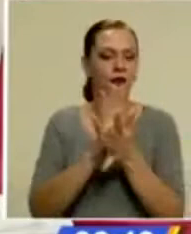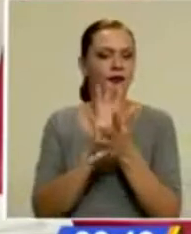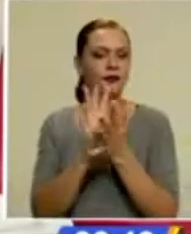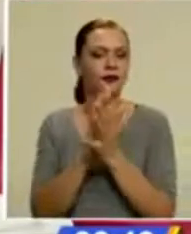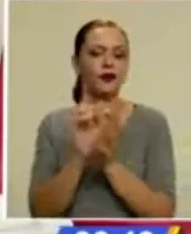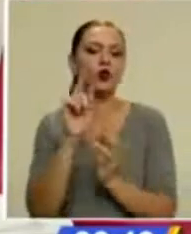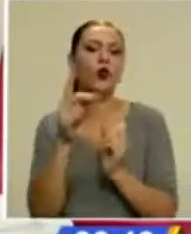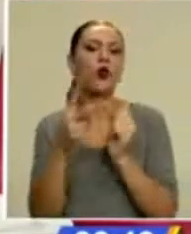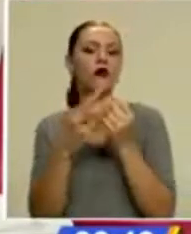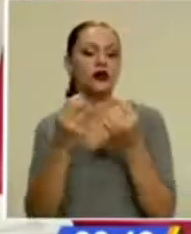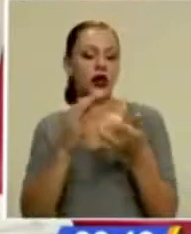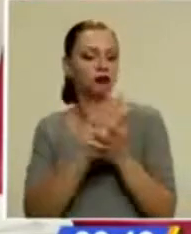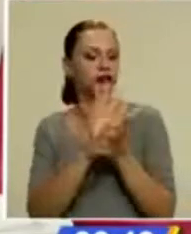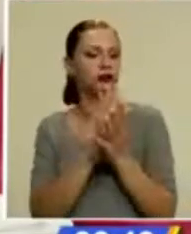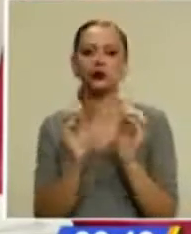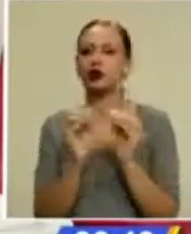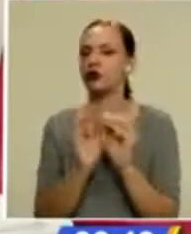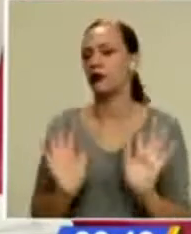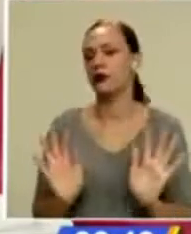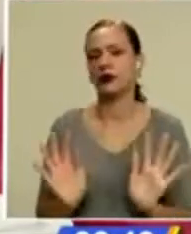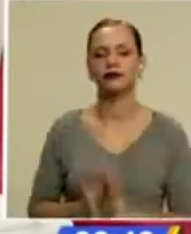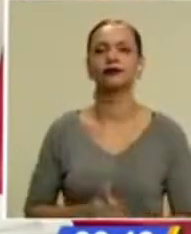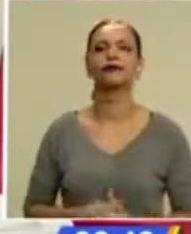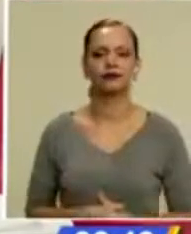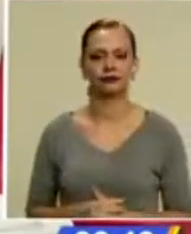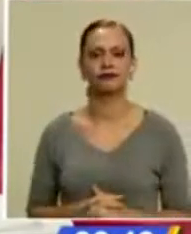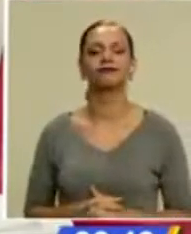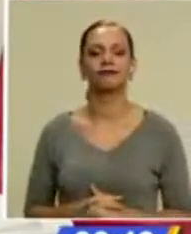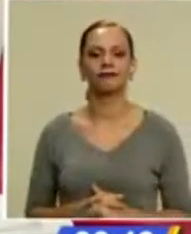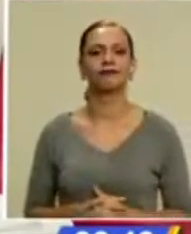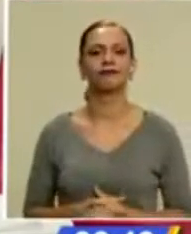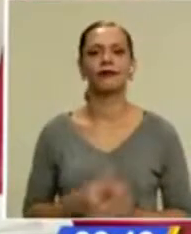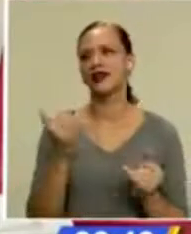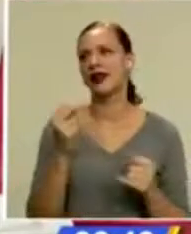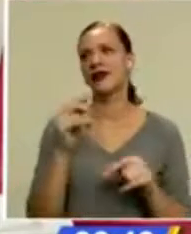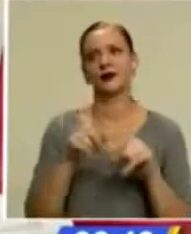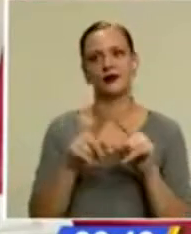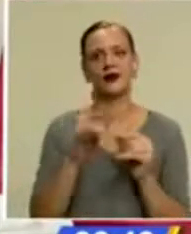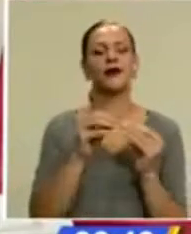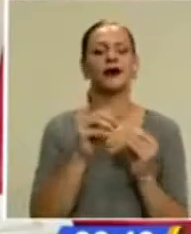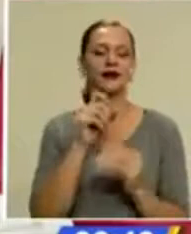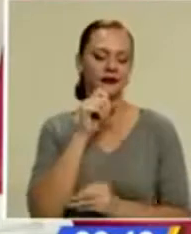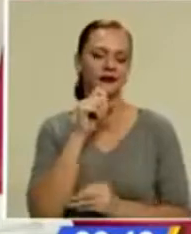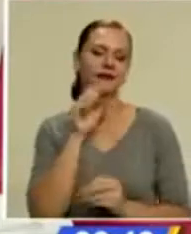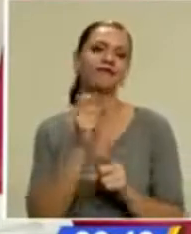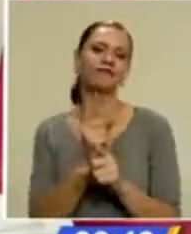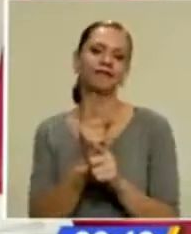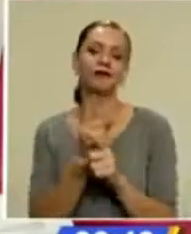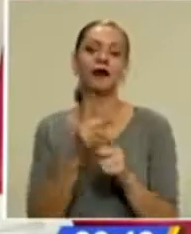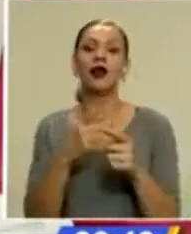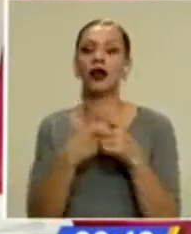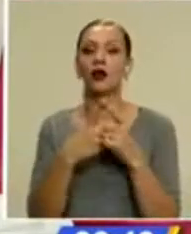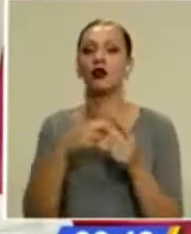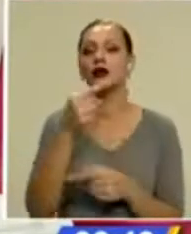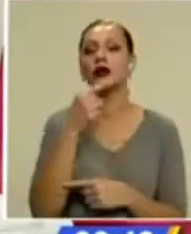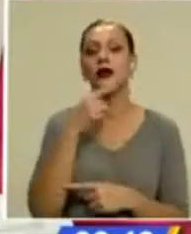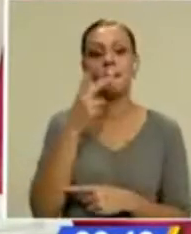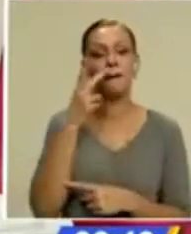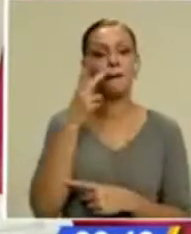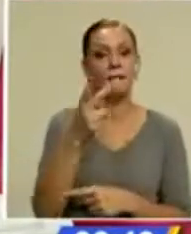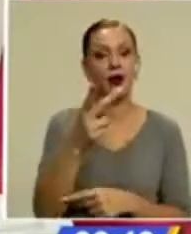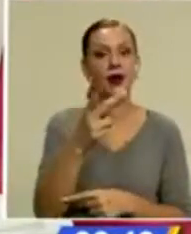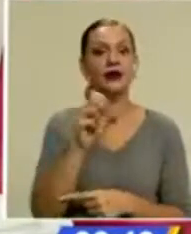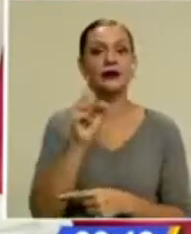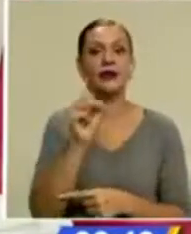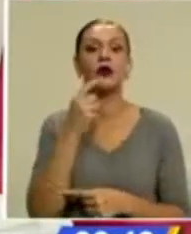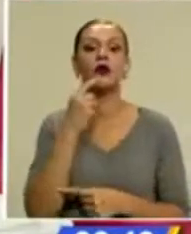tortilla. Una vez que está formada, ya no. Ajá, no, ya no se ya puede. Ya eso es más ajá difícil. Exactamente, entonces usted le dicen, ay, ve,